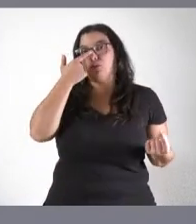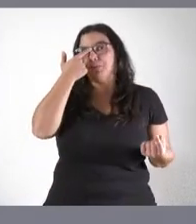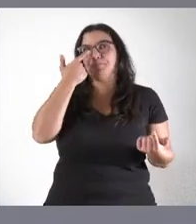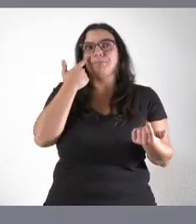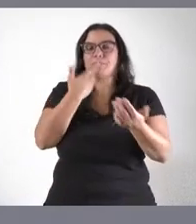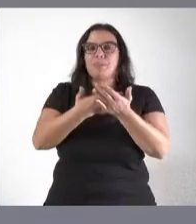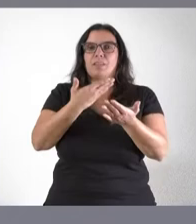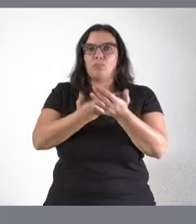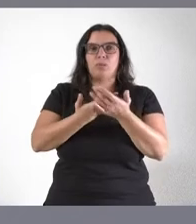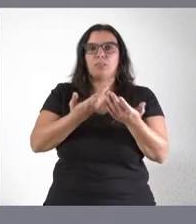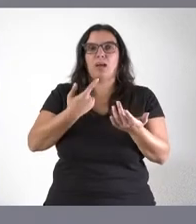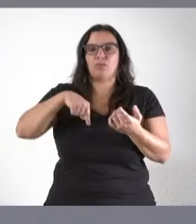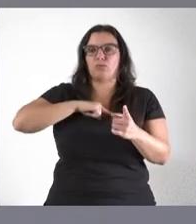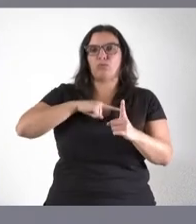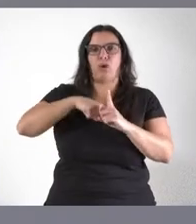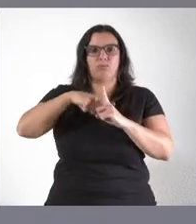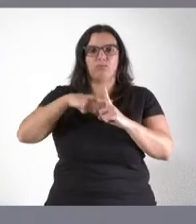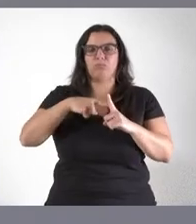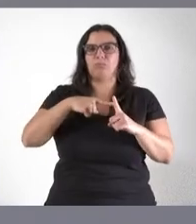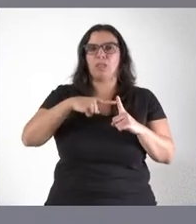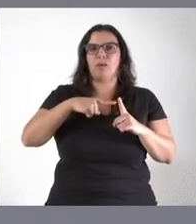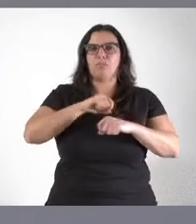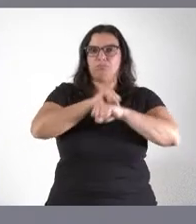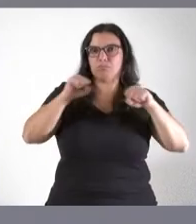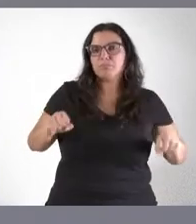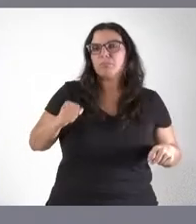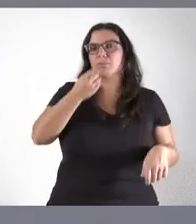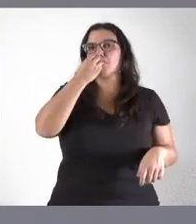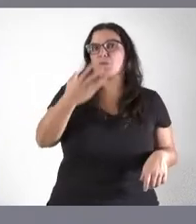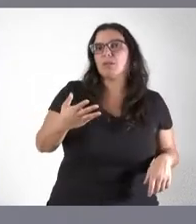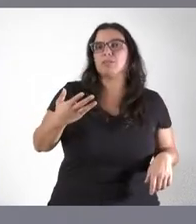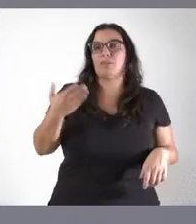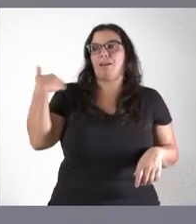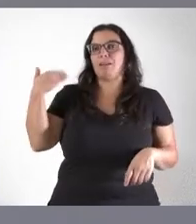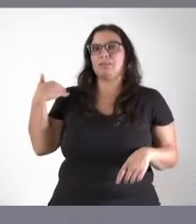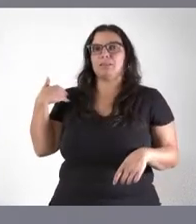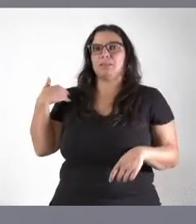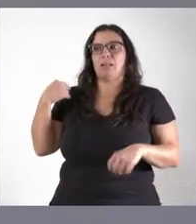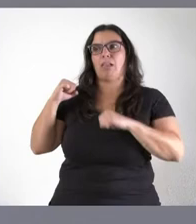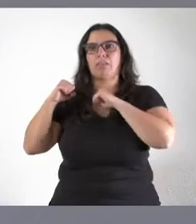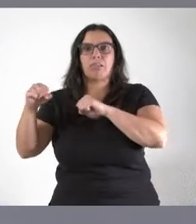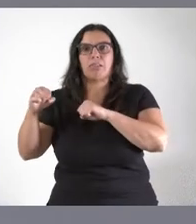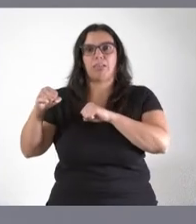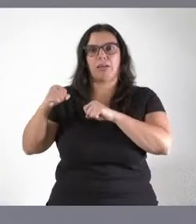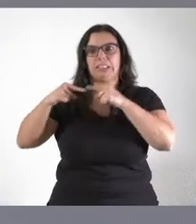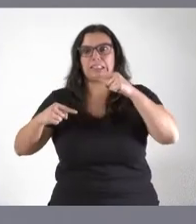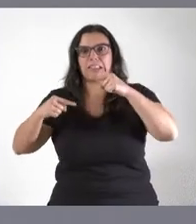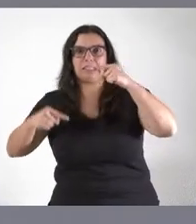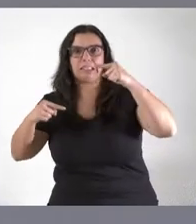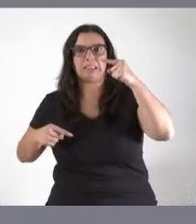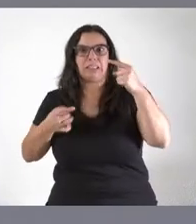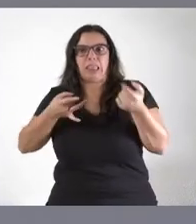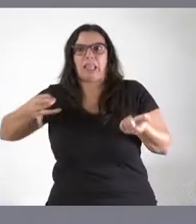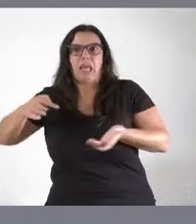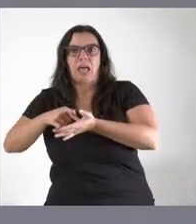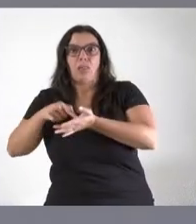claramente Cuál es nuestro nivel de solvencia nuestro nivel de no haber acudido en el pasado a niveles altos de déficit de ayuntamiento como tampoco